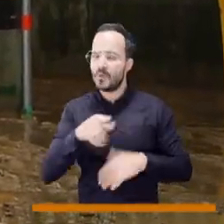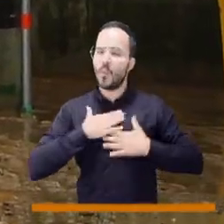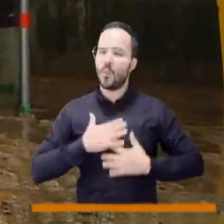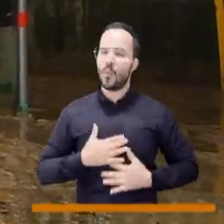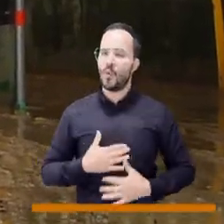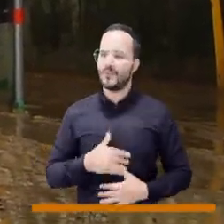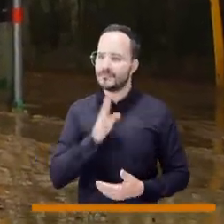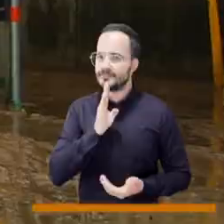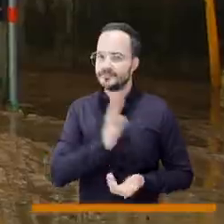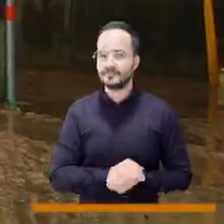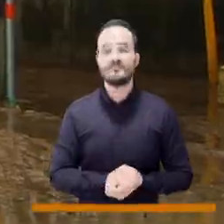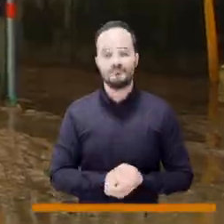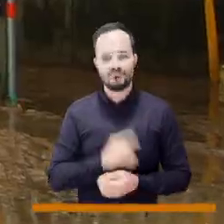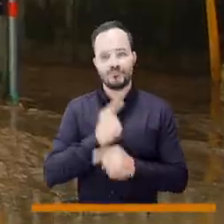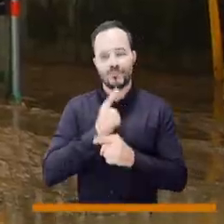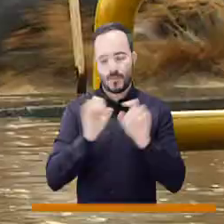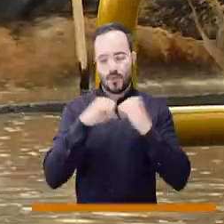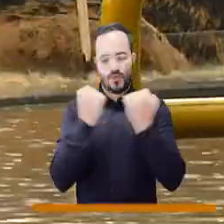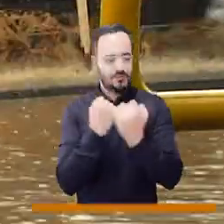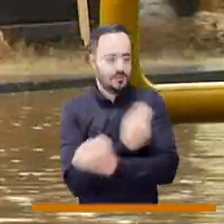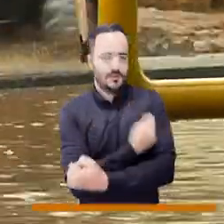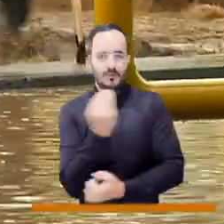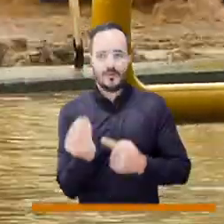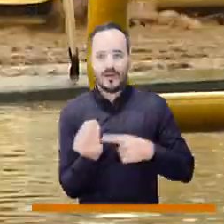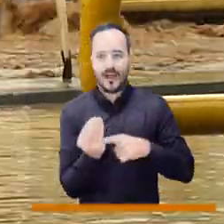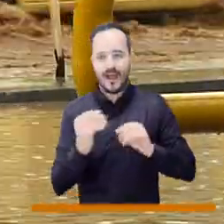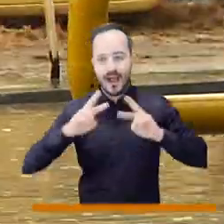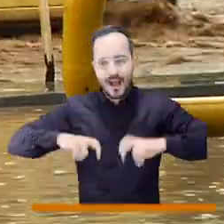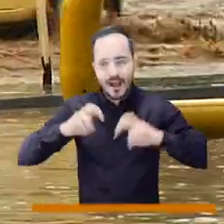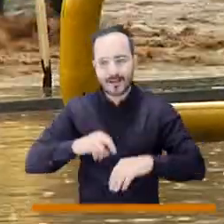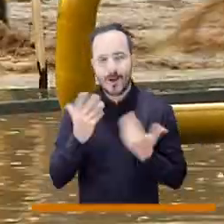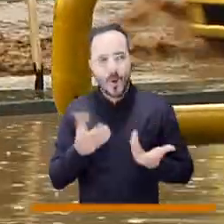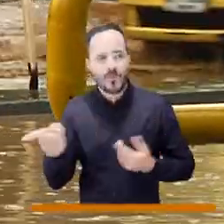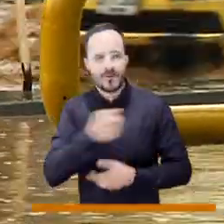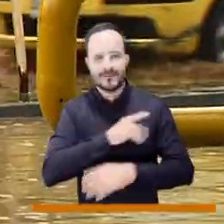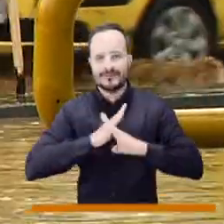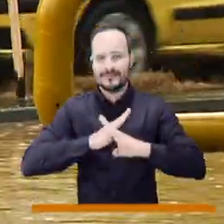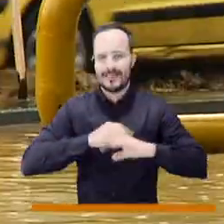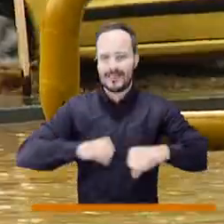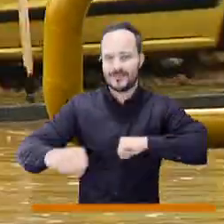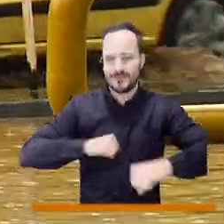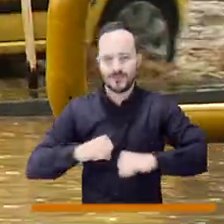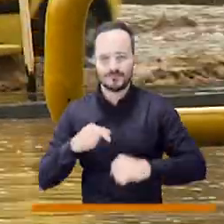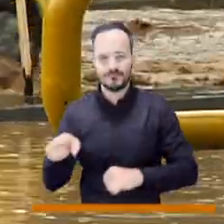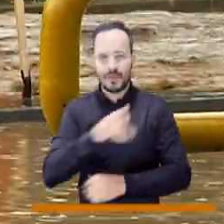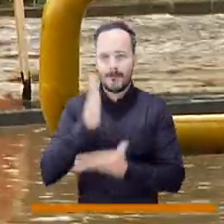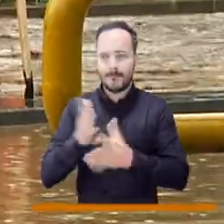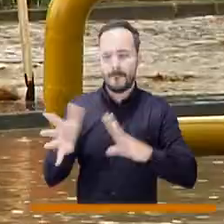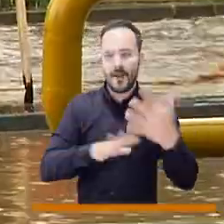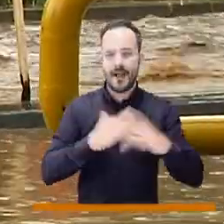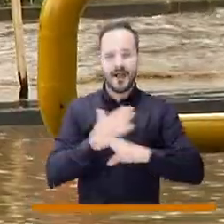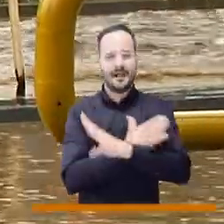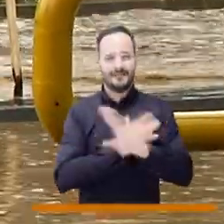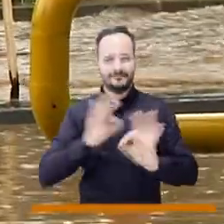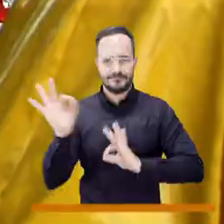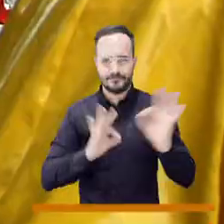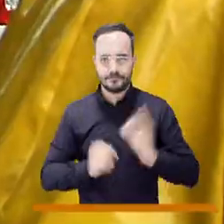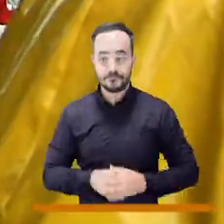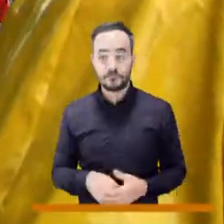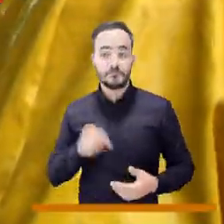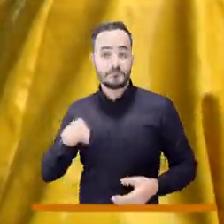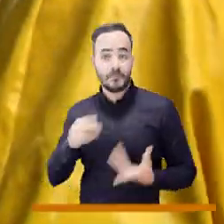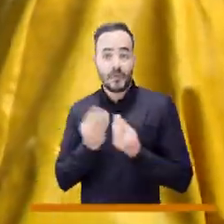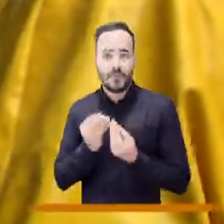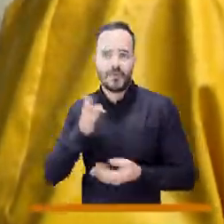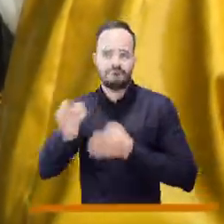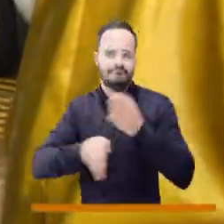esto? Así es, Mafe. El Consejo tiene una comisión accidental dedicada a la gestión de riesgo de desastres y en el marco de esta comisión son varias